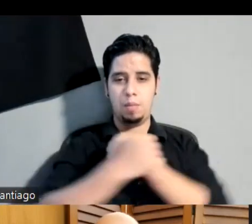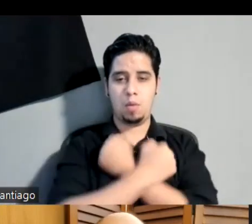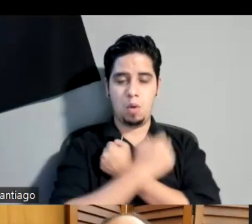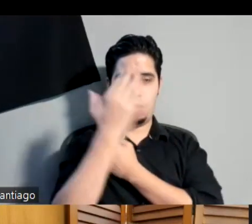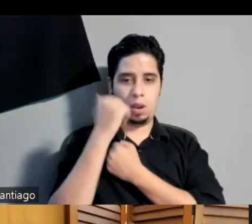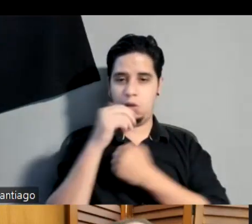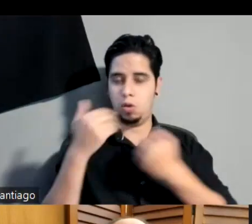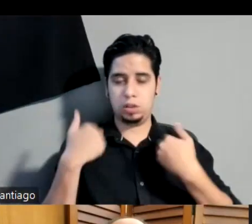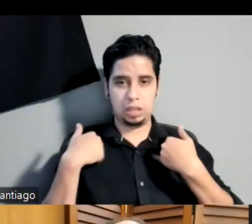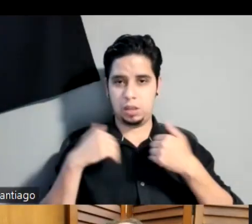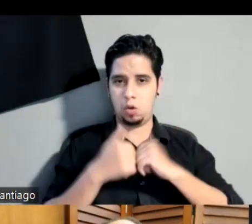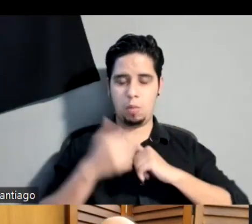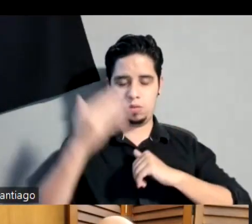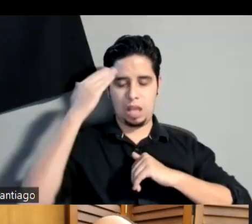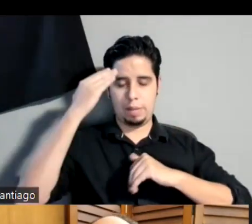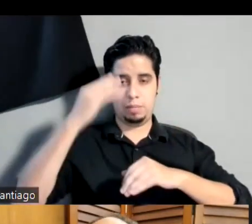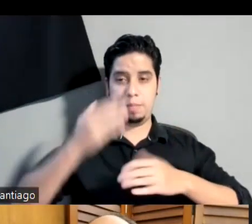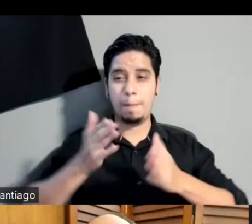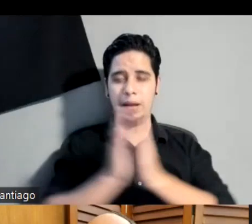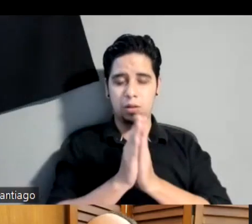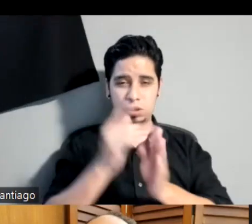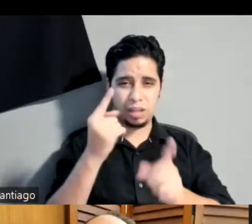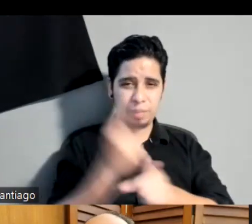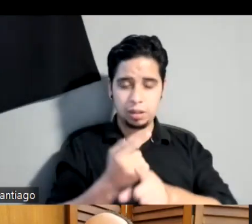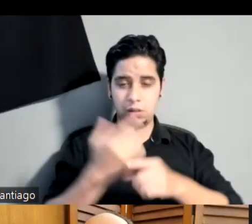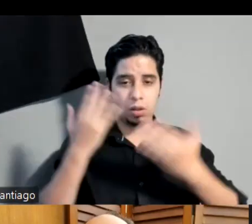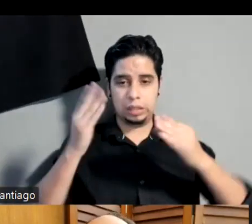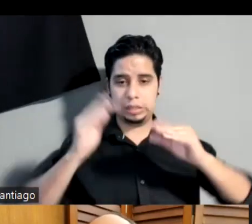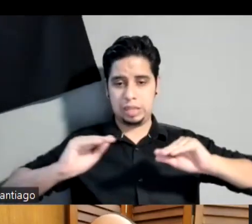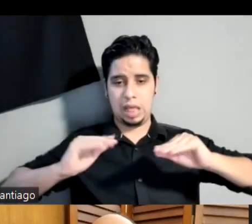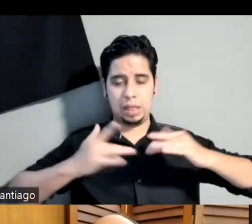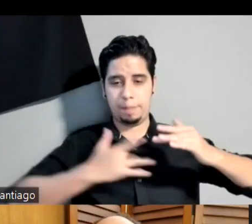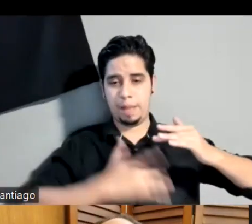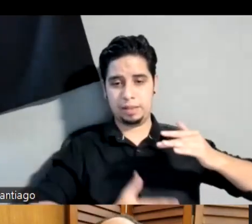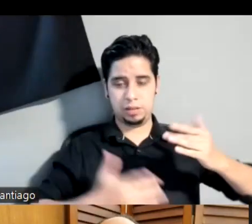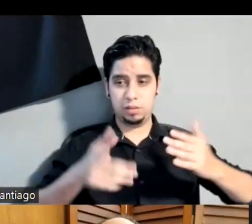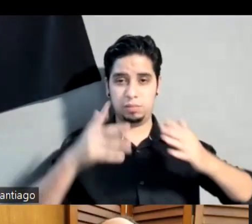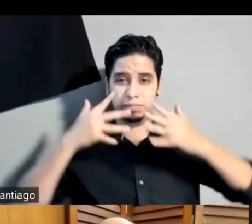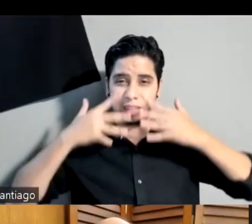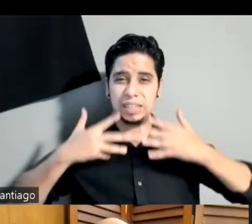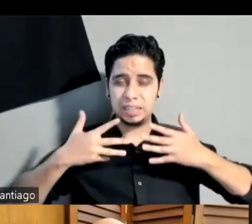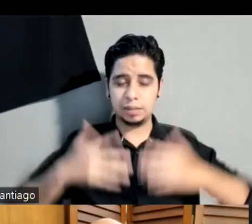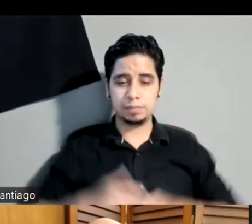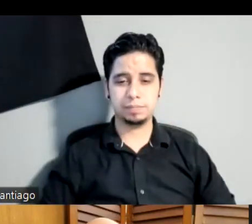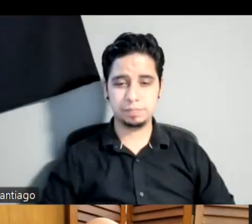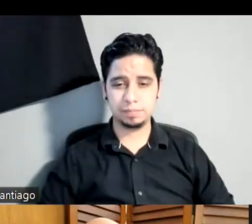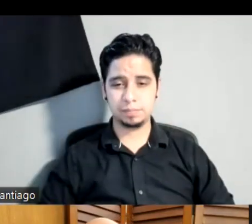referencia. No tienen nada, ni las personas. Y eso que es están lo triste como sociedad. La tragedia